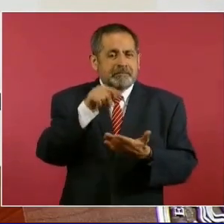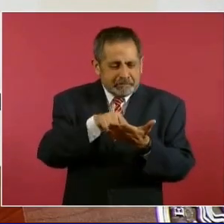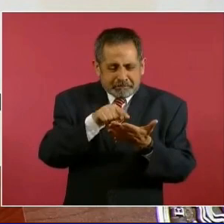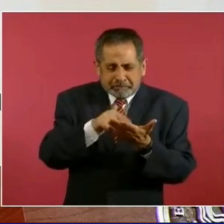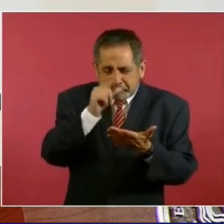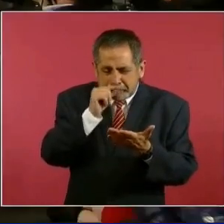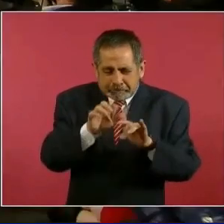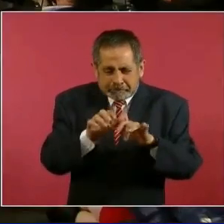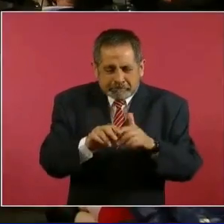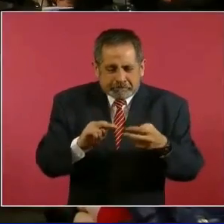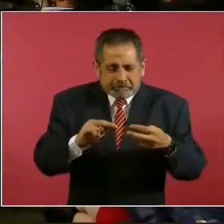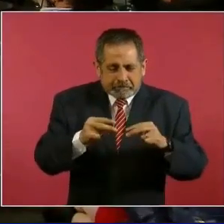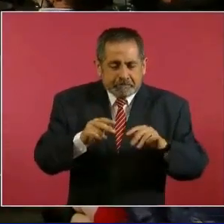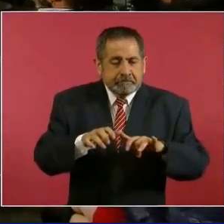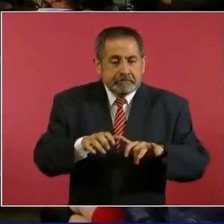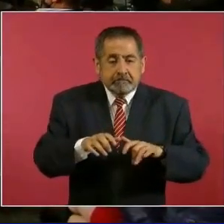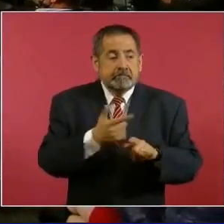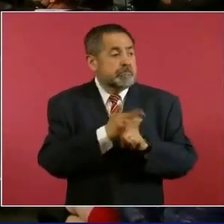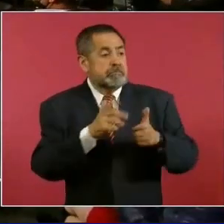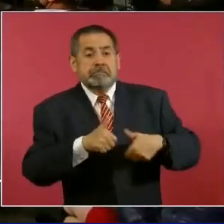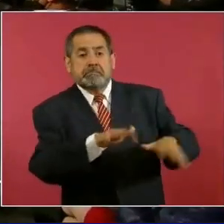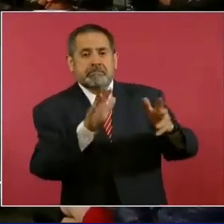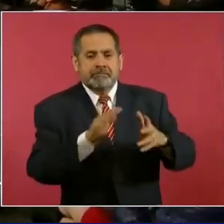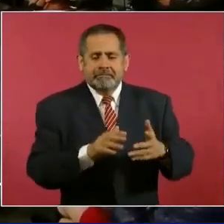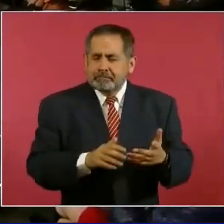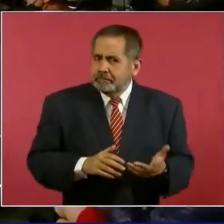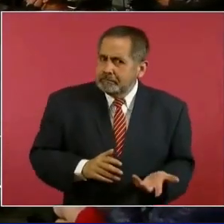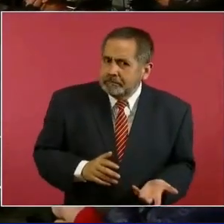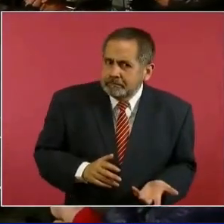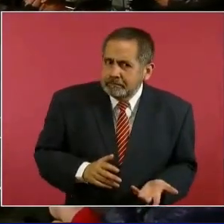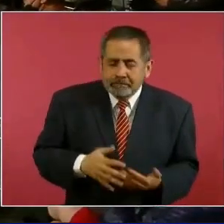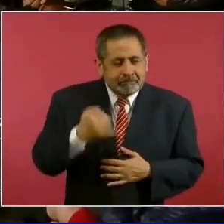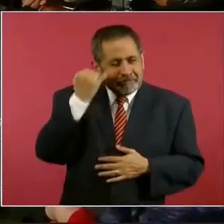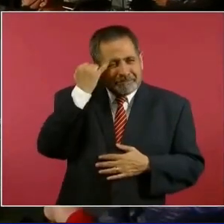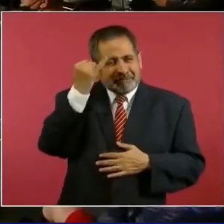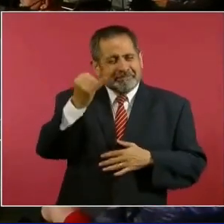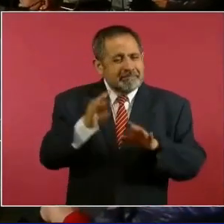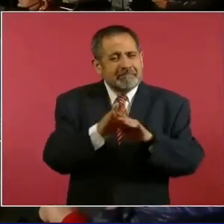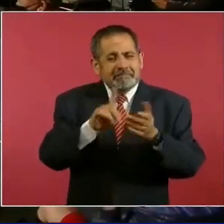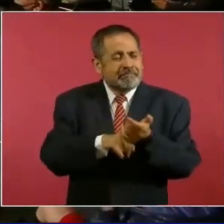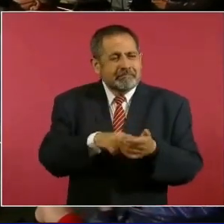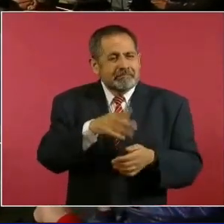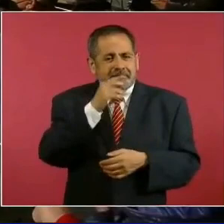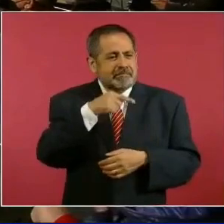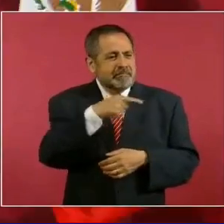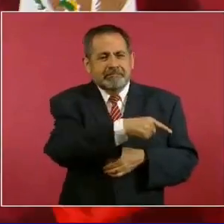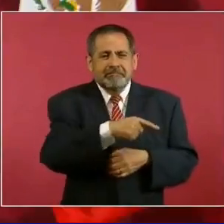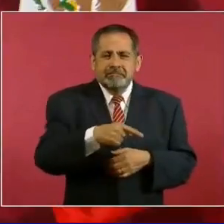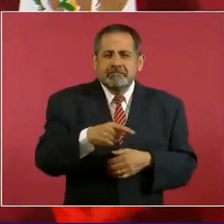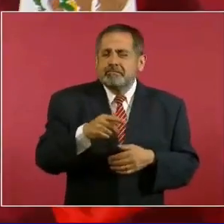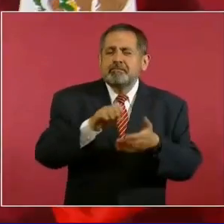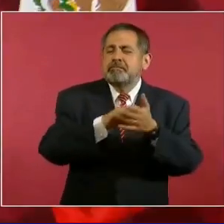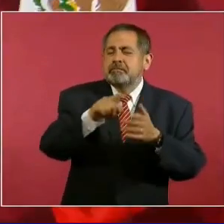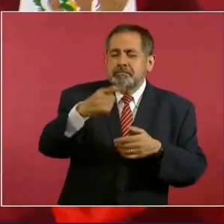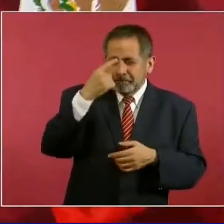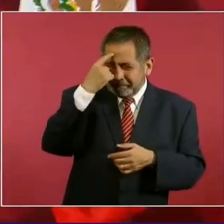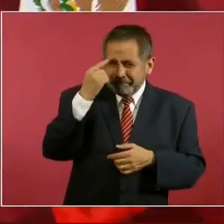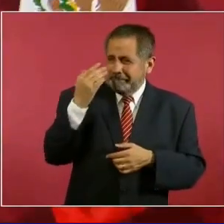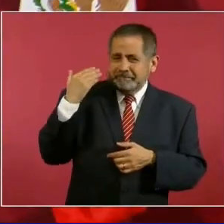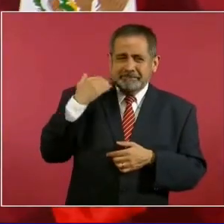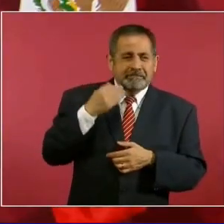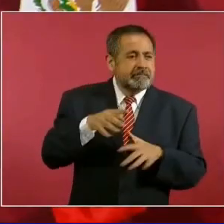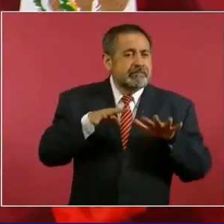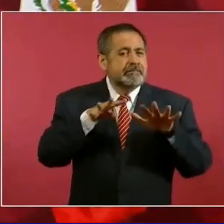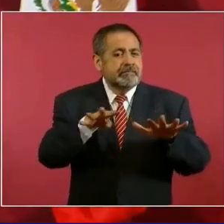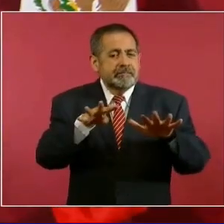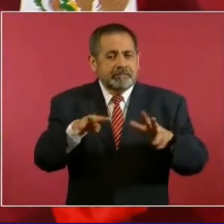Pero imagínense lo que es dejar en libertad a 19